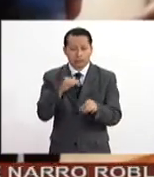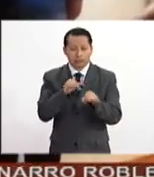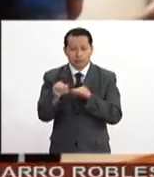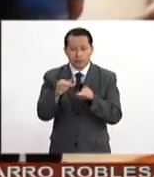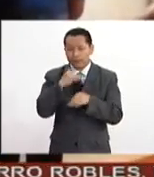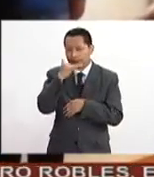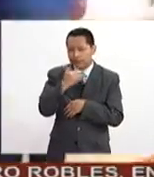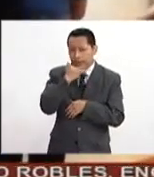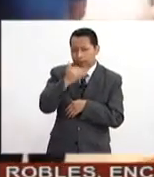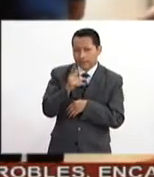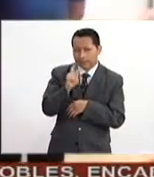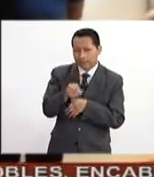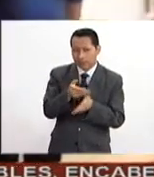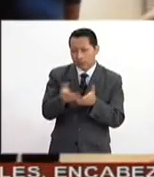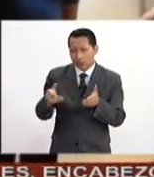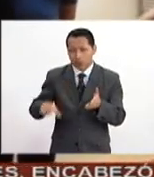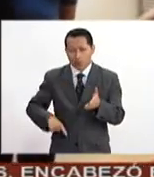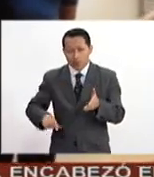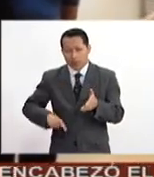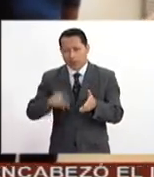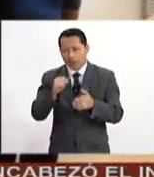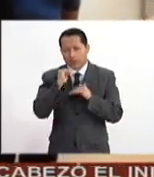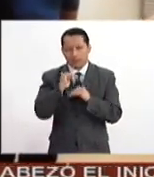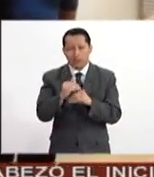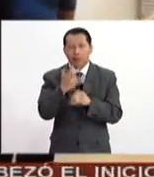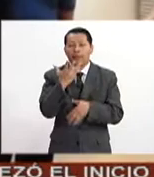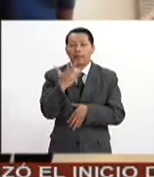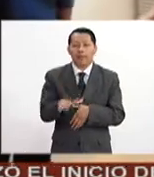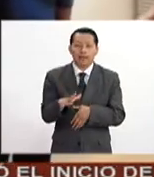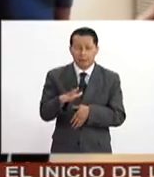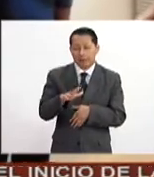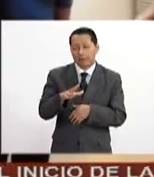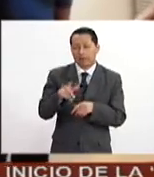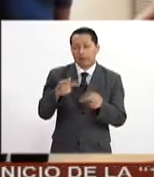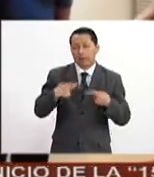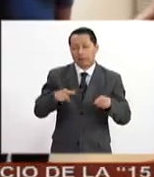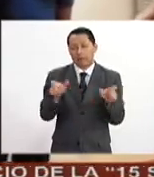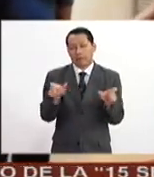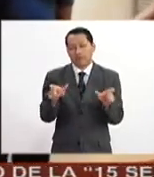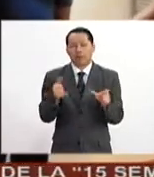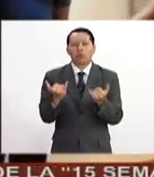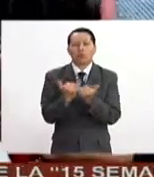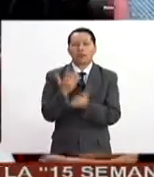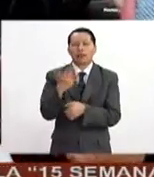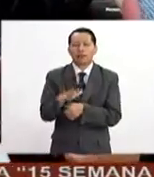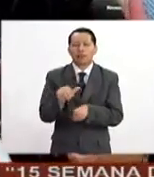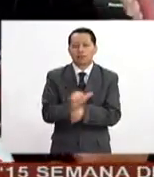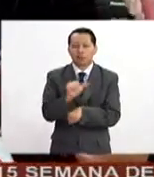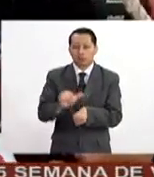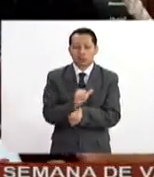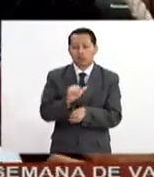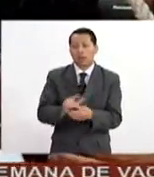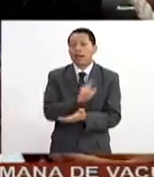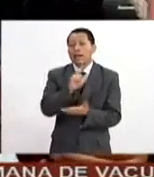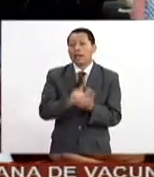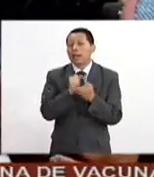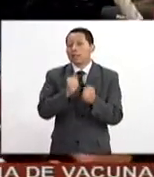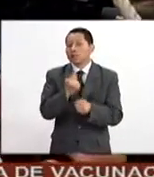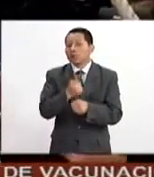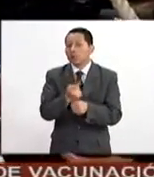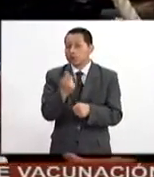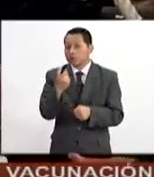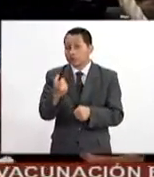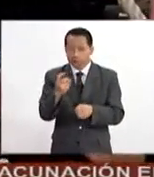acusado de corrupción durante su gobierno, se limita a 10 escoltas y 3 vehículos. Recordemos que de acuerdo con la Ley de Seguridad